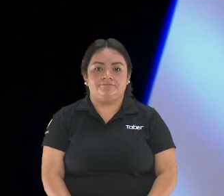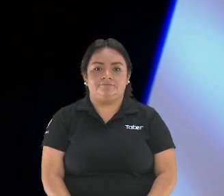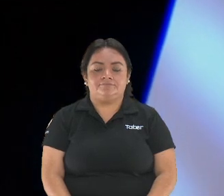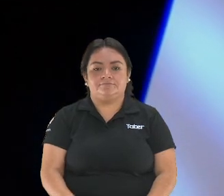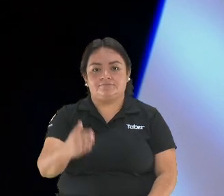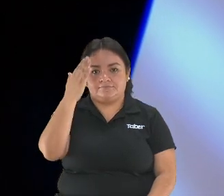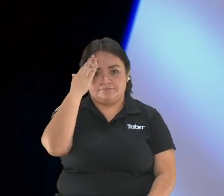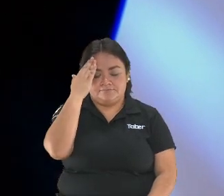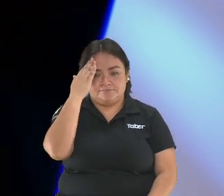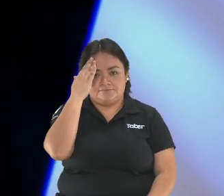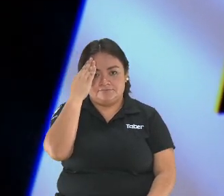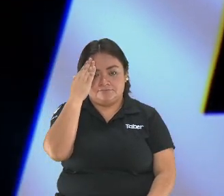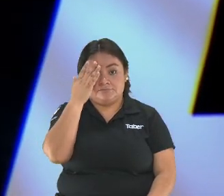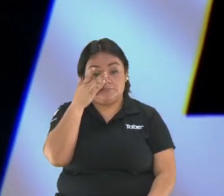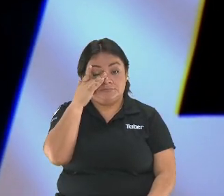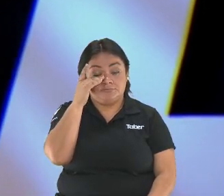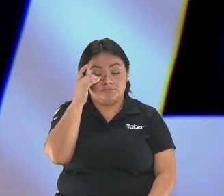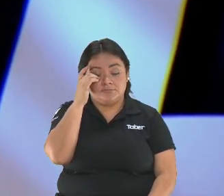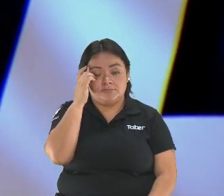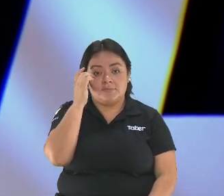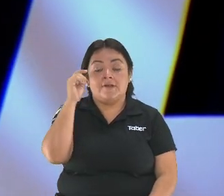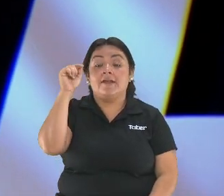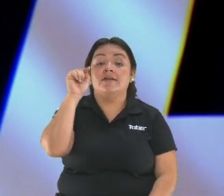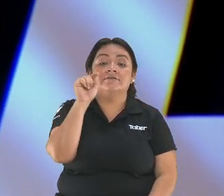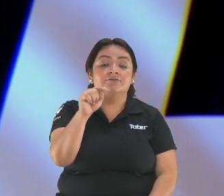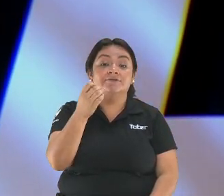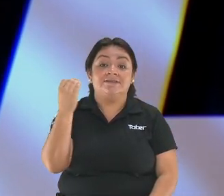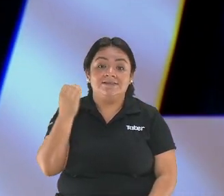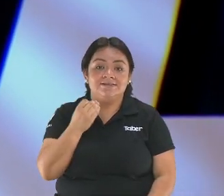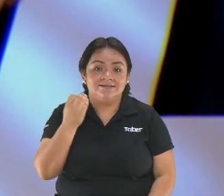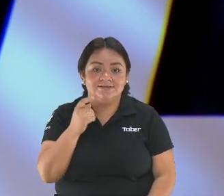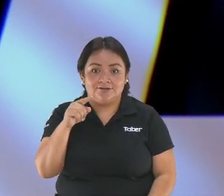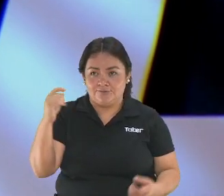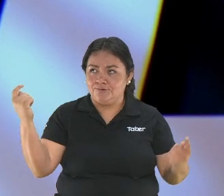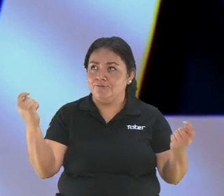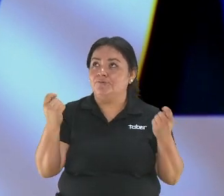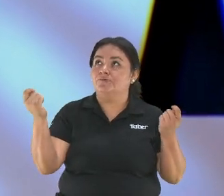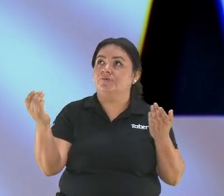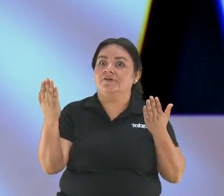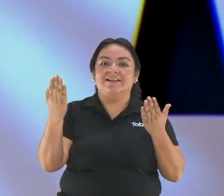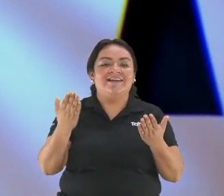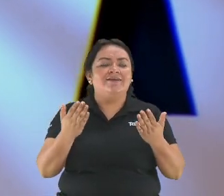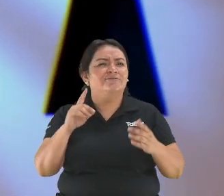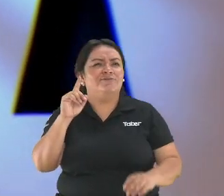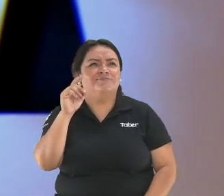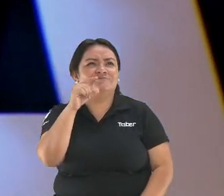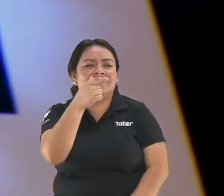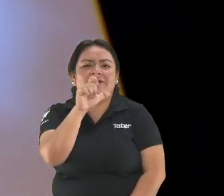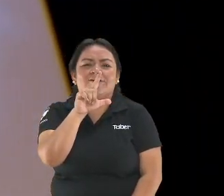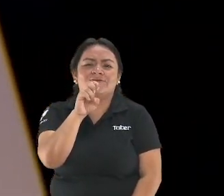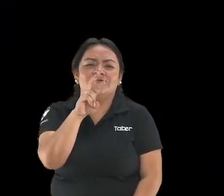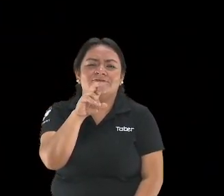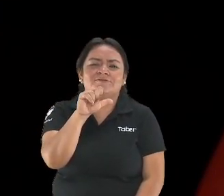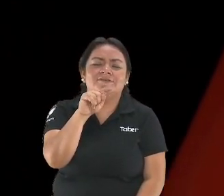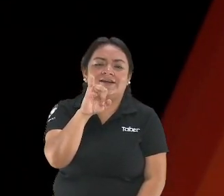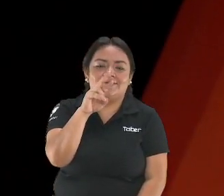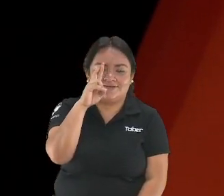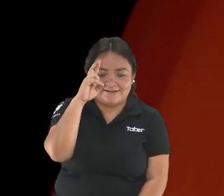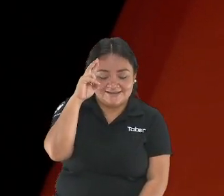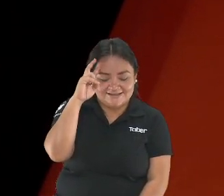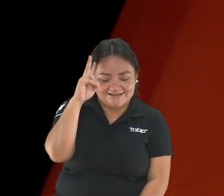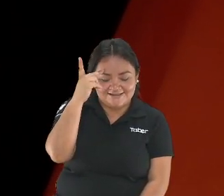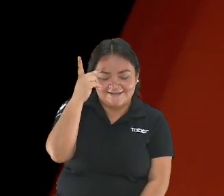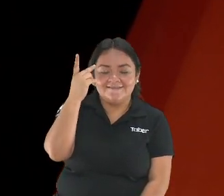sabes que en esa necesidad gloria te y que significa gloria arte al desgaste